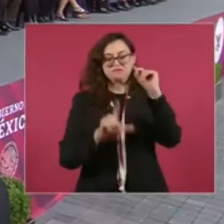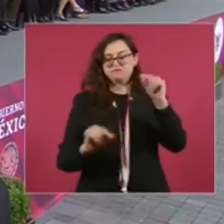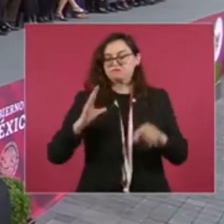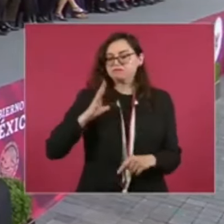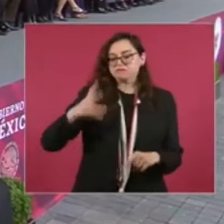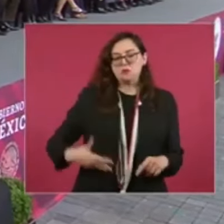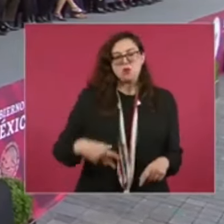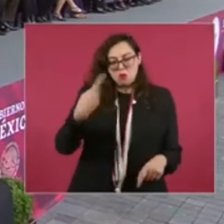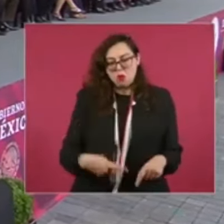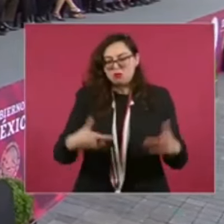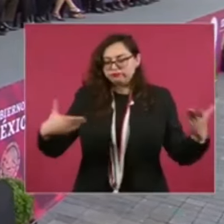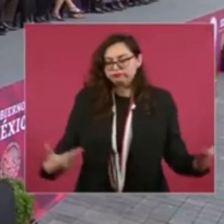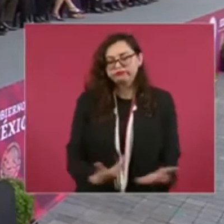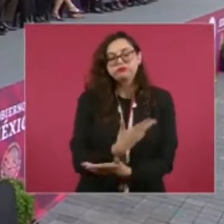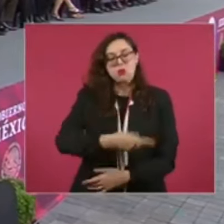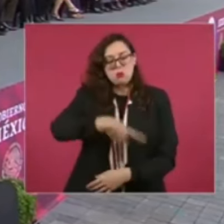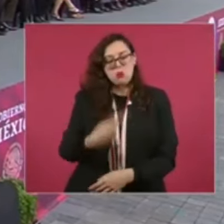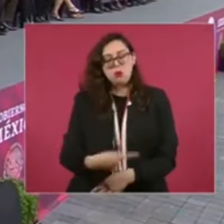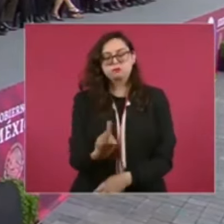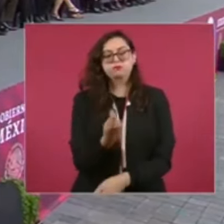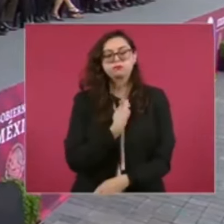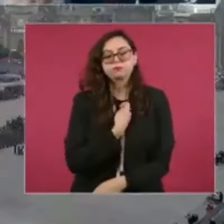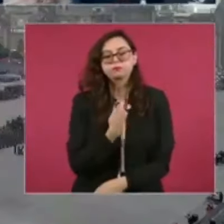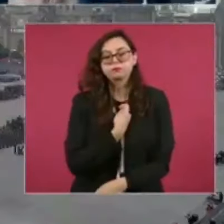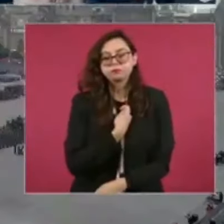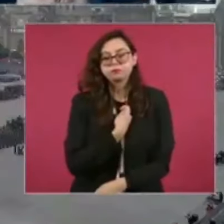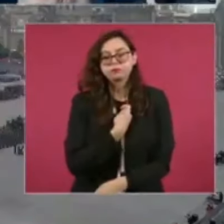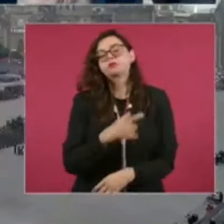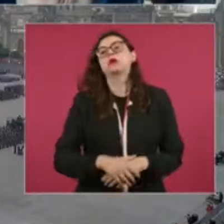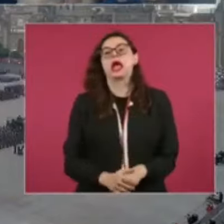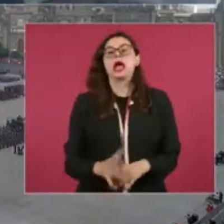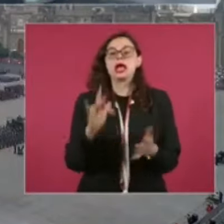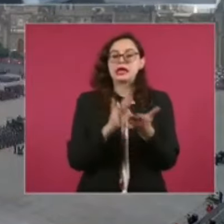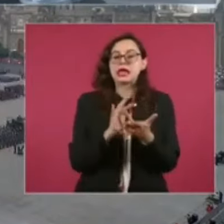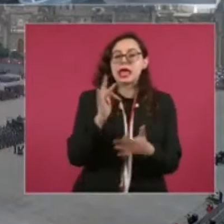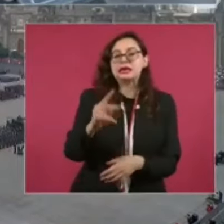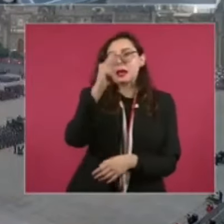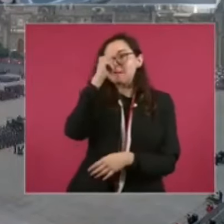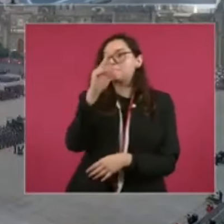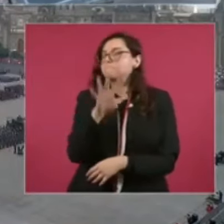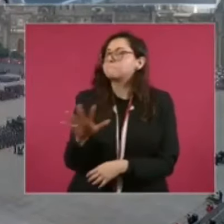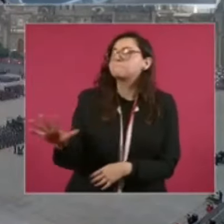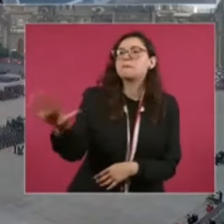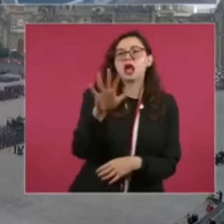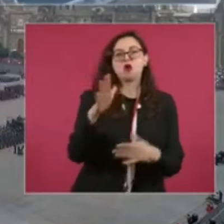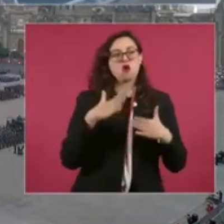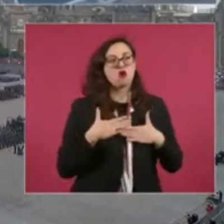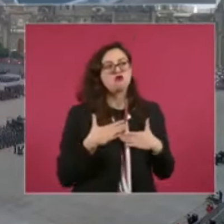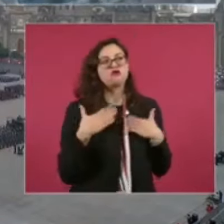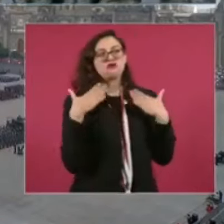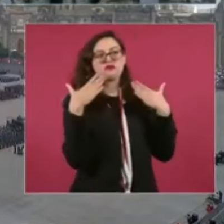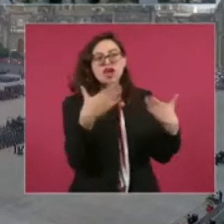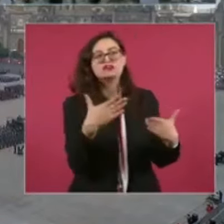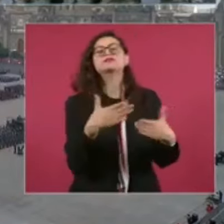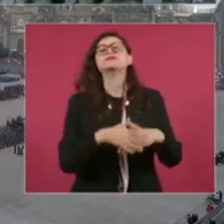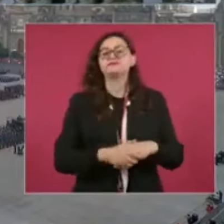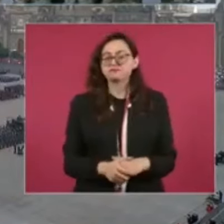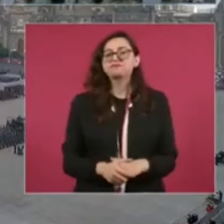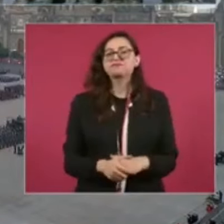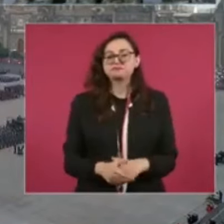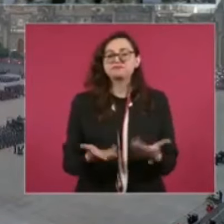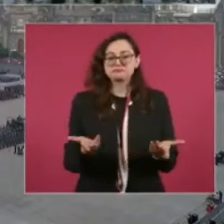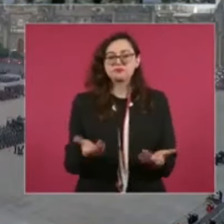nos da identidad. Gracias a nuestro querido pueblo que confía en nosotros, y muestra de ello es contar